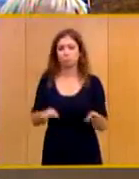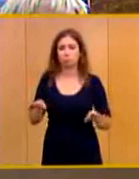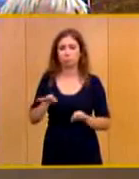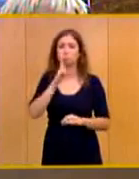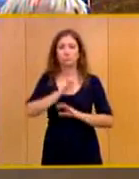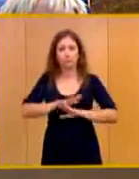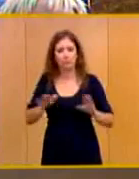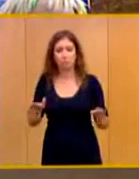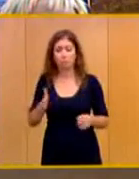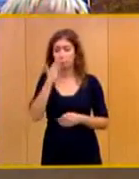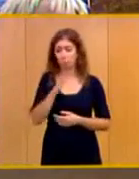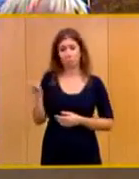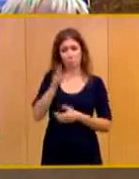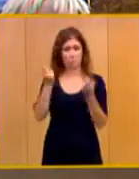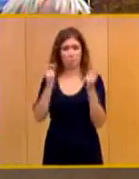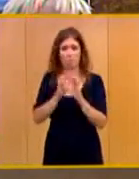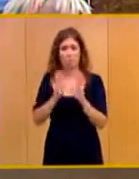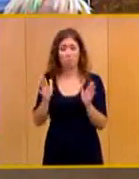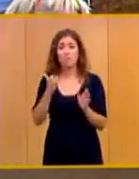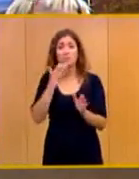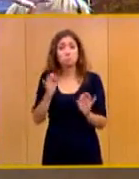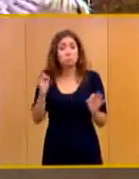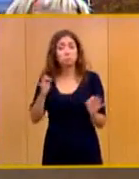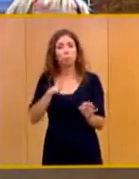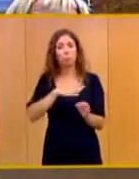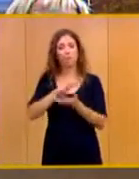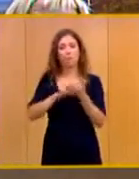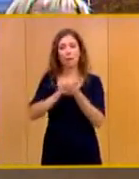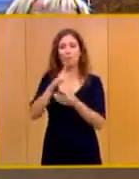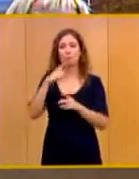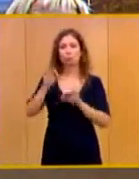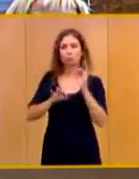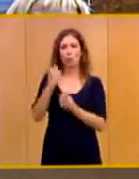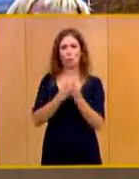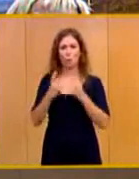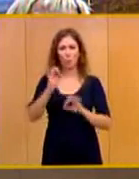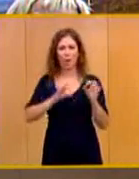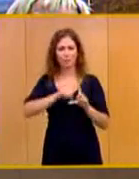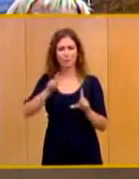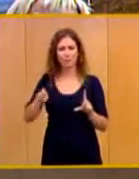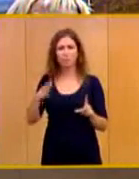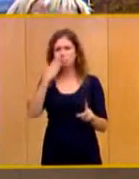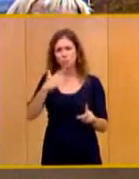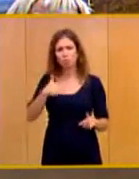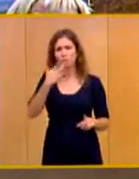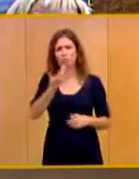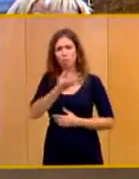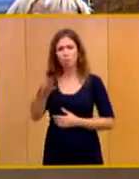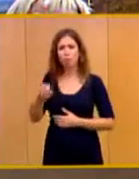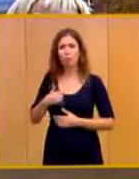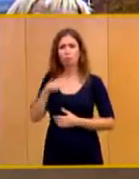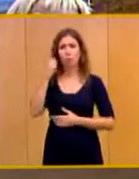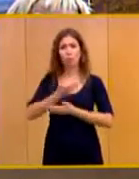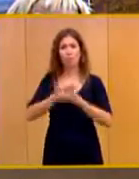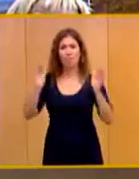insistir. Y, en todo caso, pues puede ser de referencia a las encuestas. Hombre, yo sé perfectamente que he perdido confianza en estos